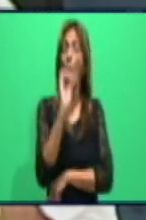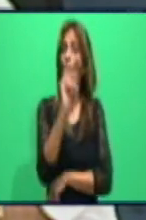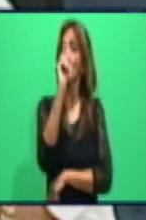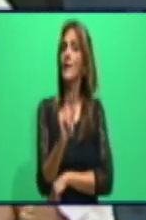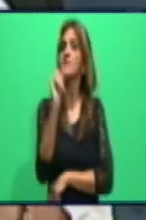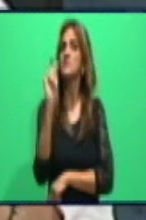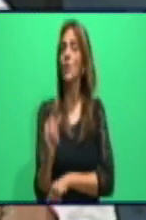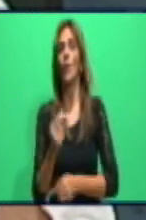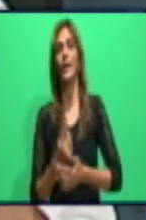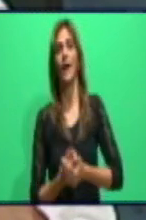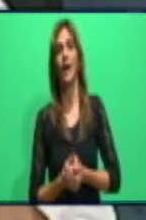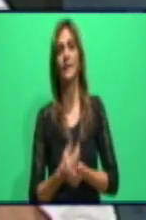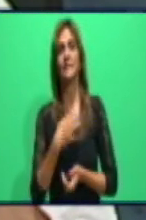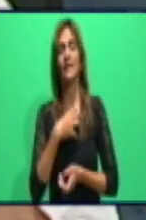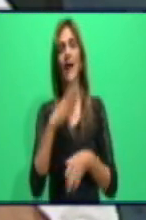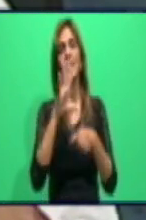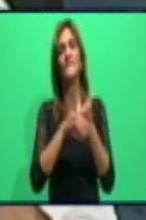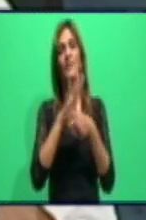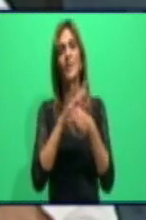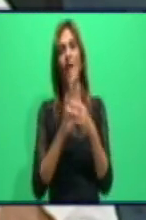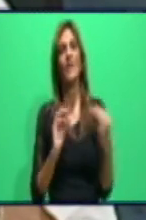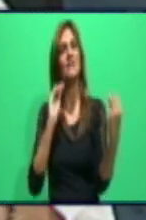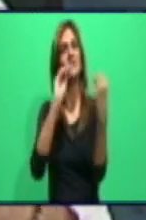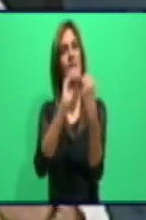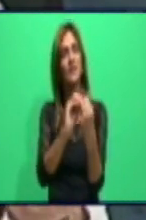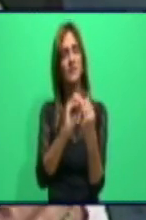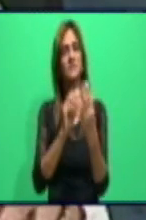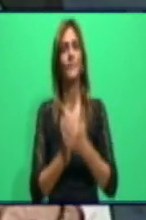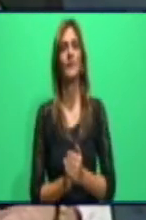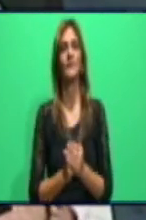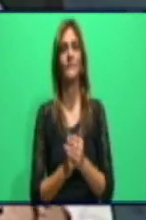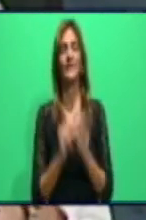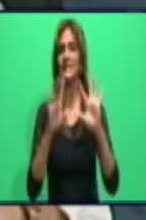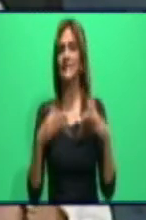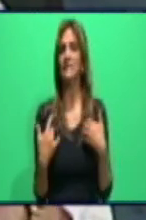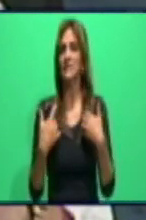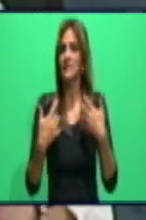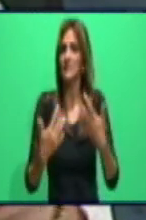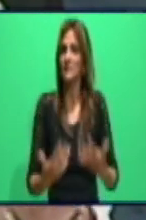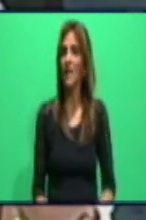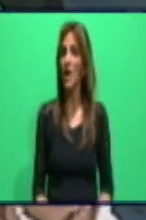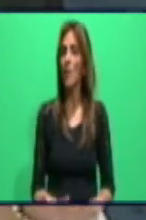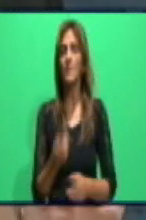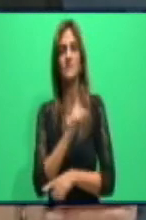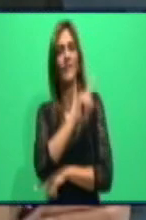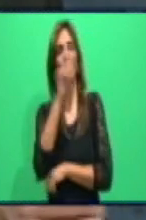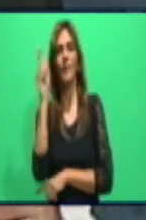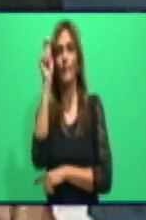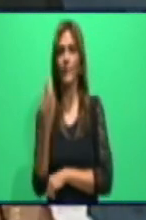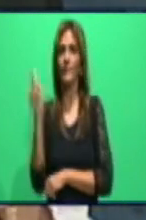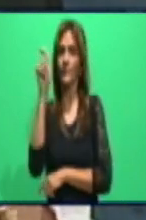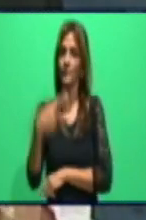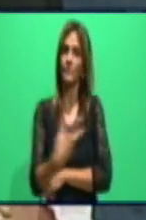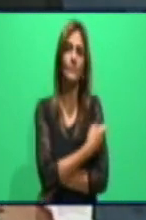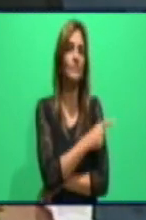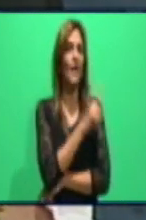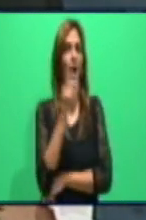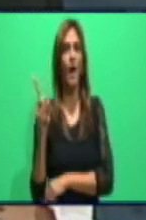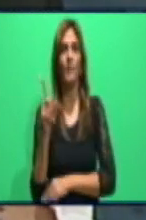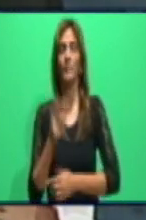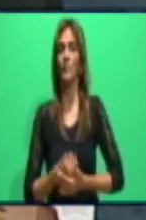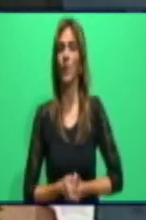autoinmunes o endocrino-metabólicas que estén descompensadas en el momento de la inclusión también se excluyen